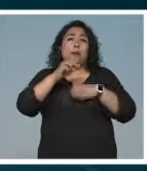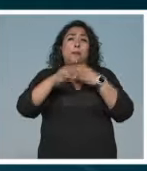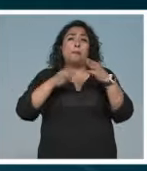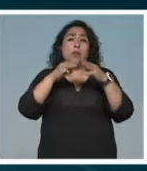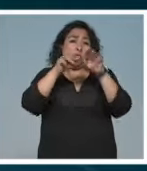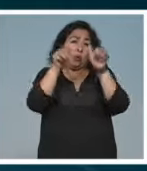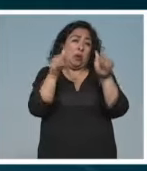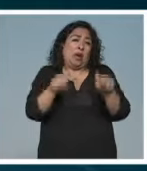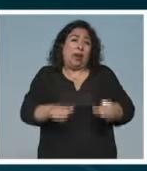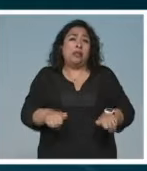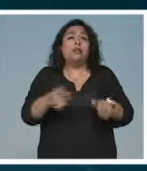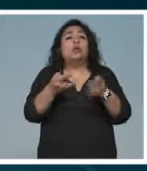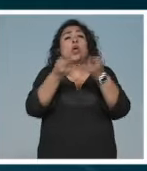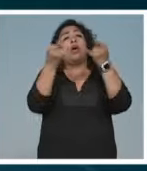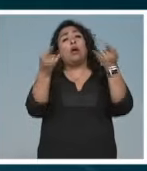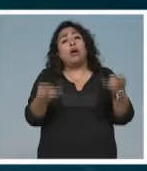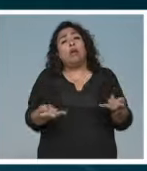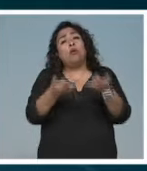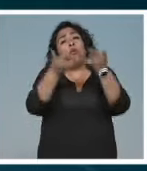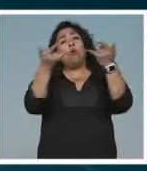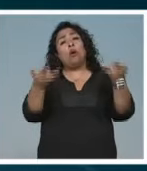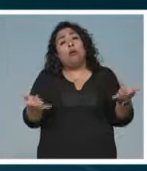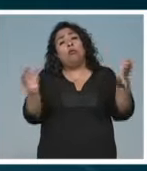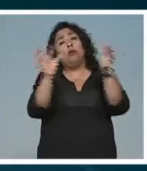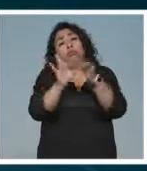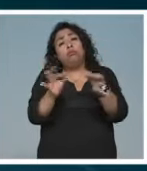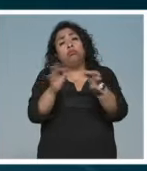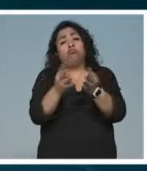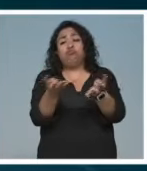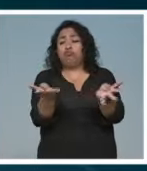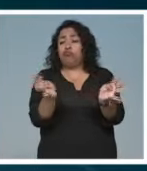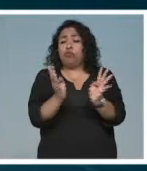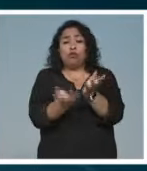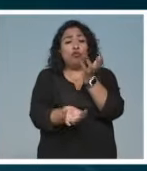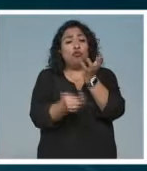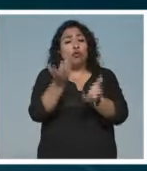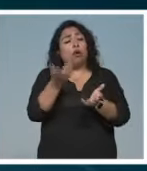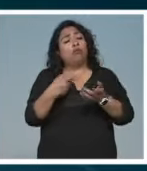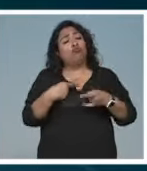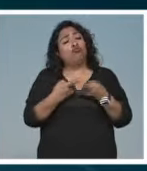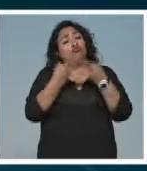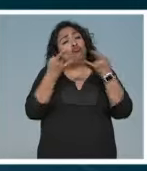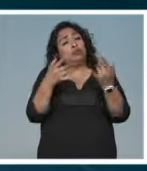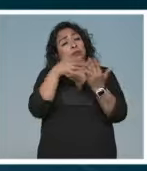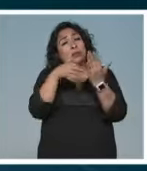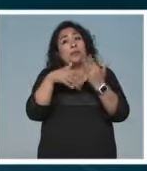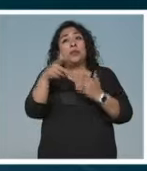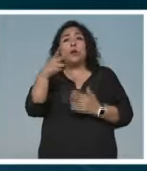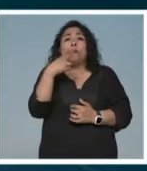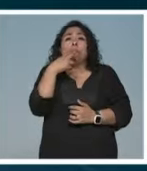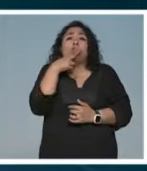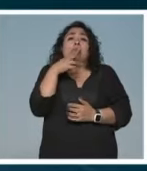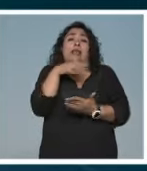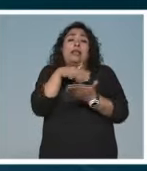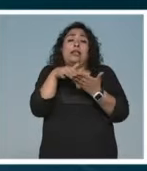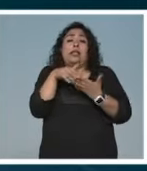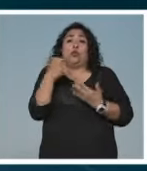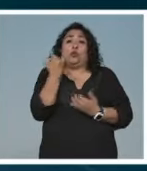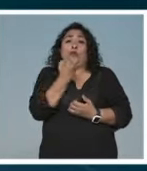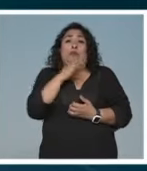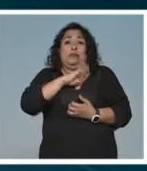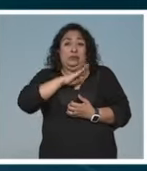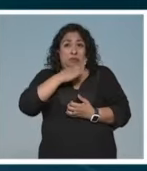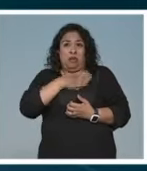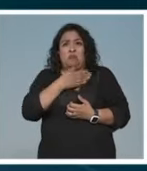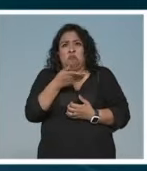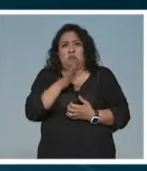las artes, el contar un cuento alrededor del fuego, un tesoro de la literatura hispanoamericana que está al